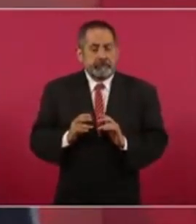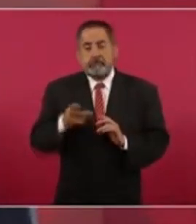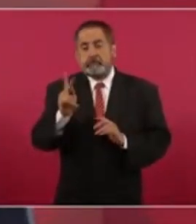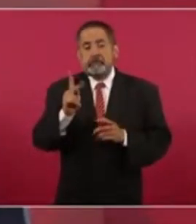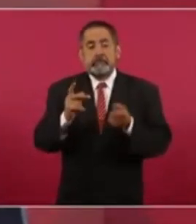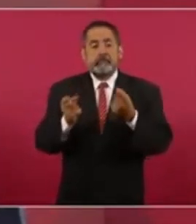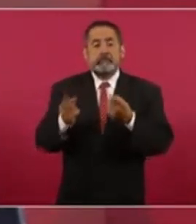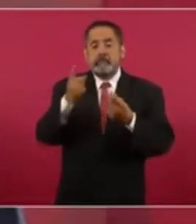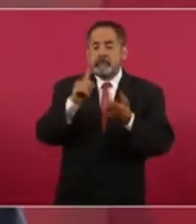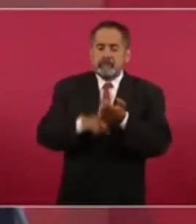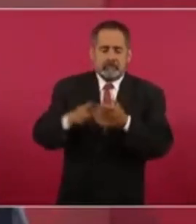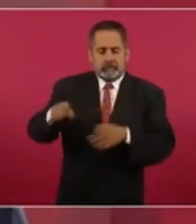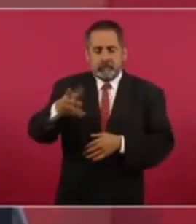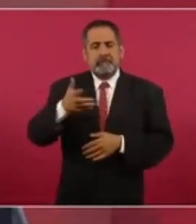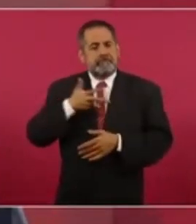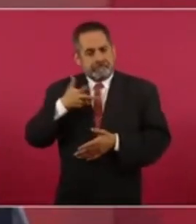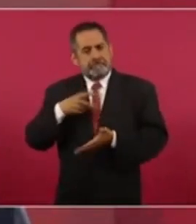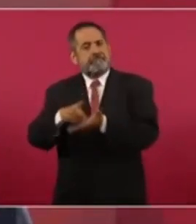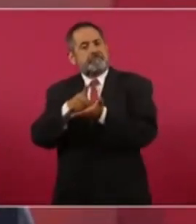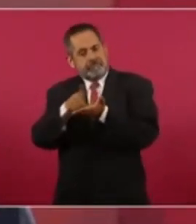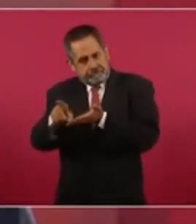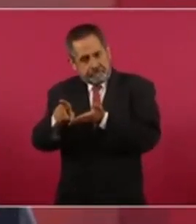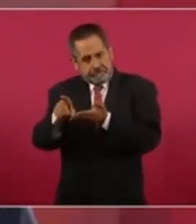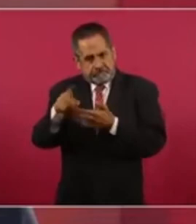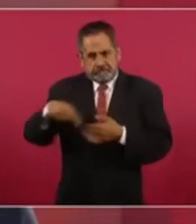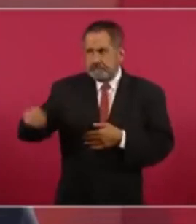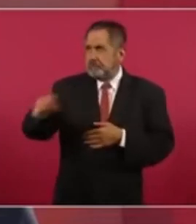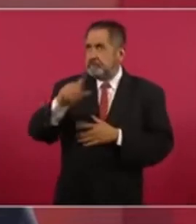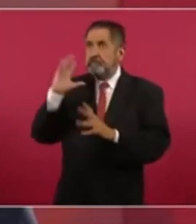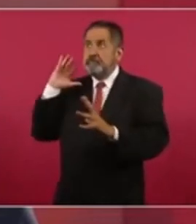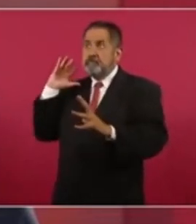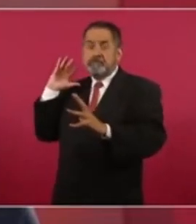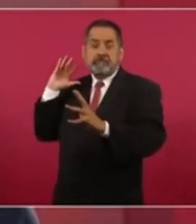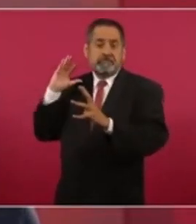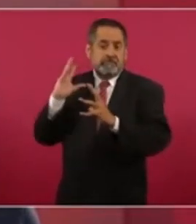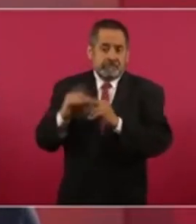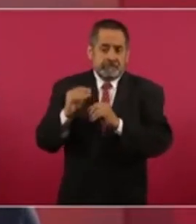pero que también se tenga el derecho de decir, ya